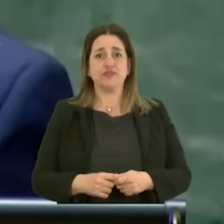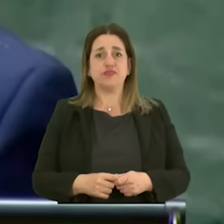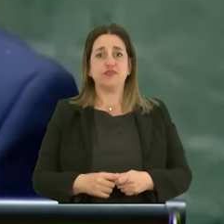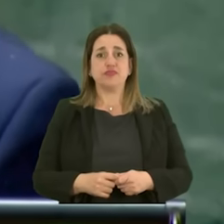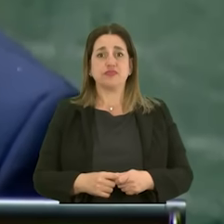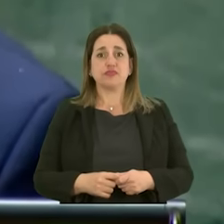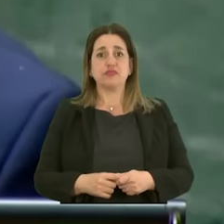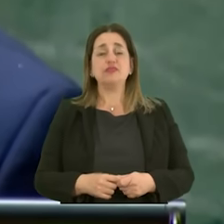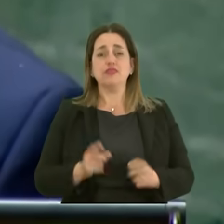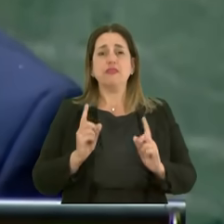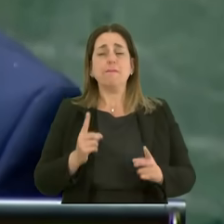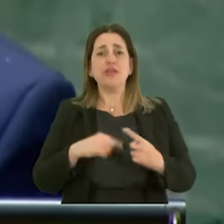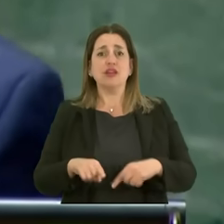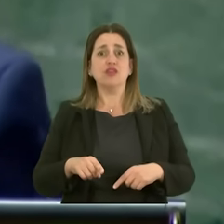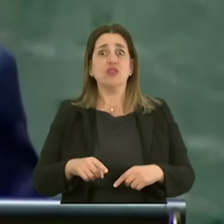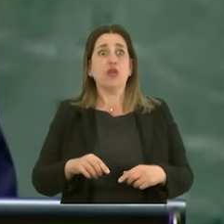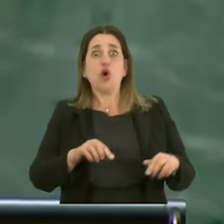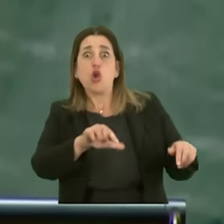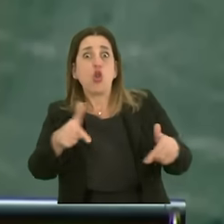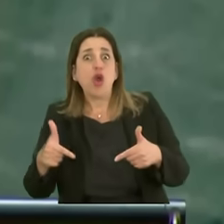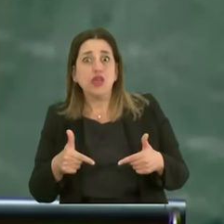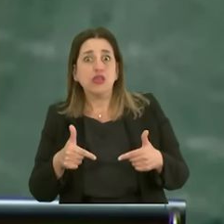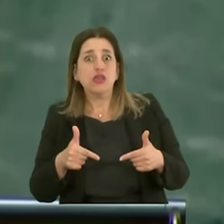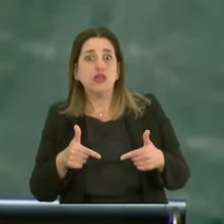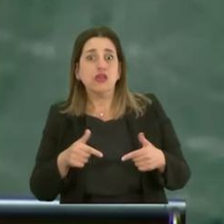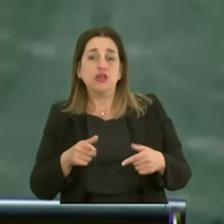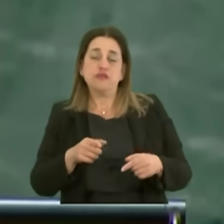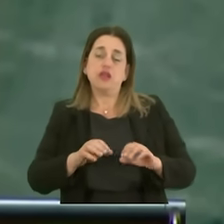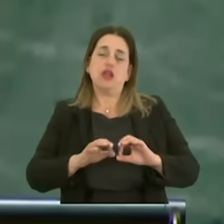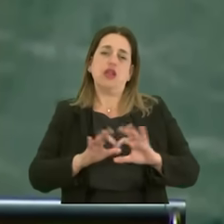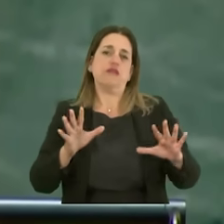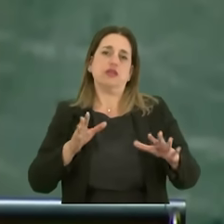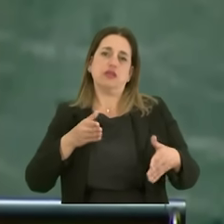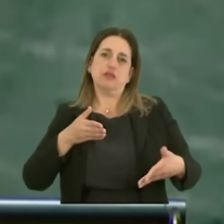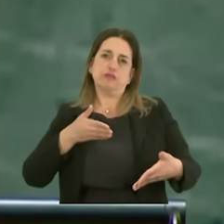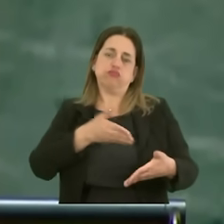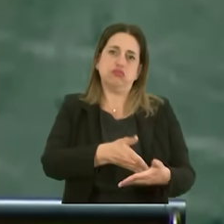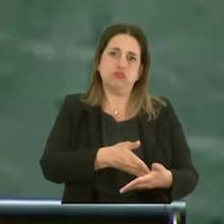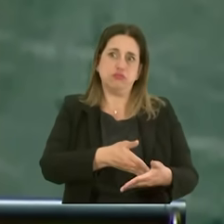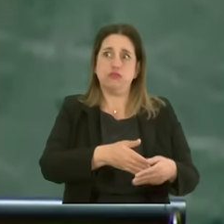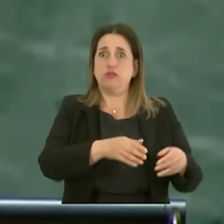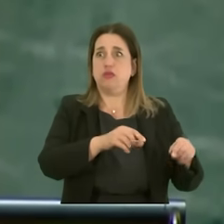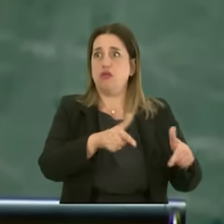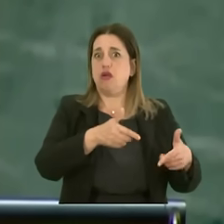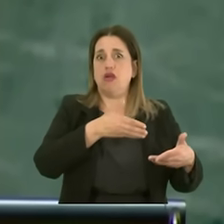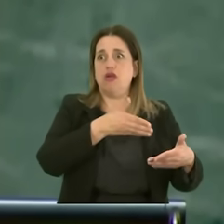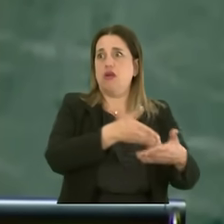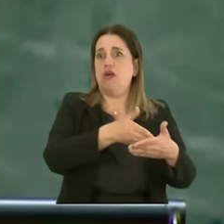la práctica defectuosa de estas hacen que la libertad sea un bien